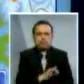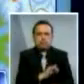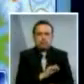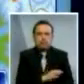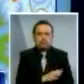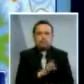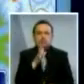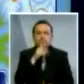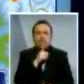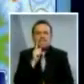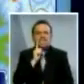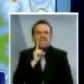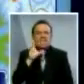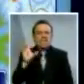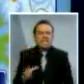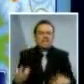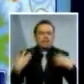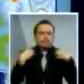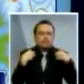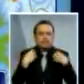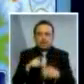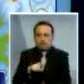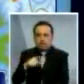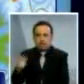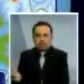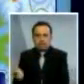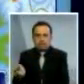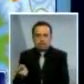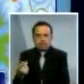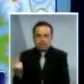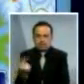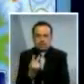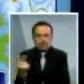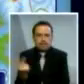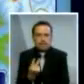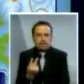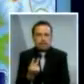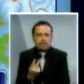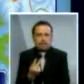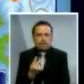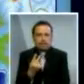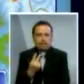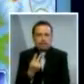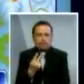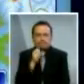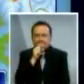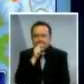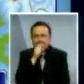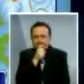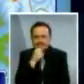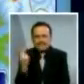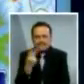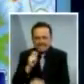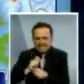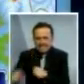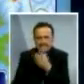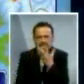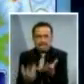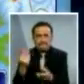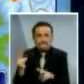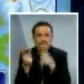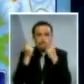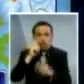autor. Pero cuando se trata del caso de matar a dos ancianos quemándolos vivos, no